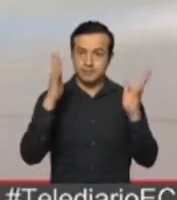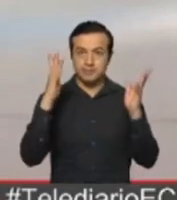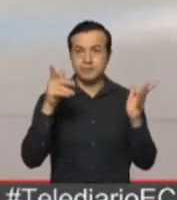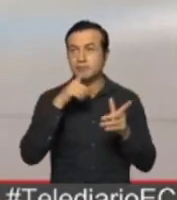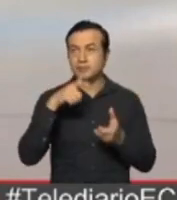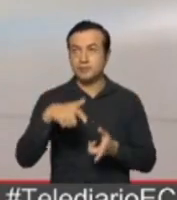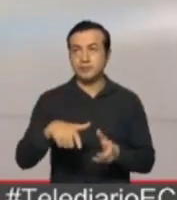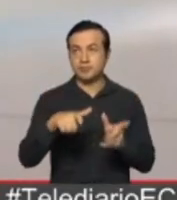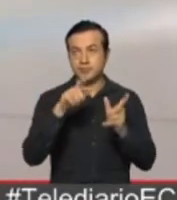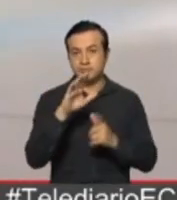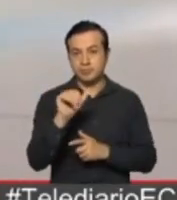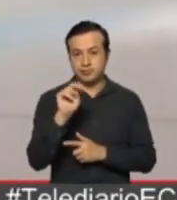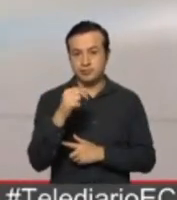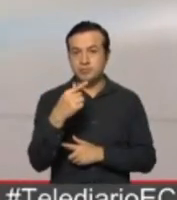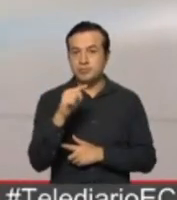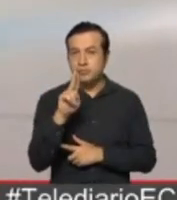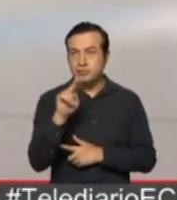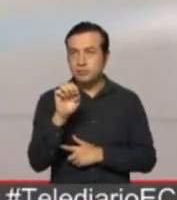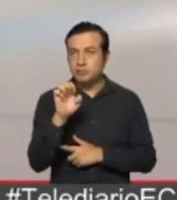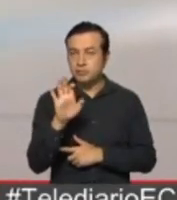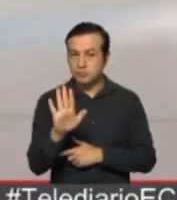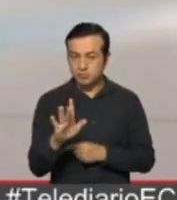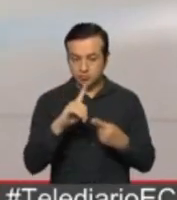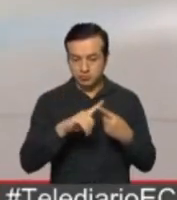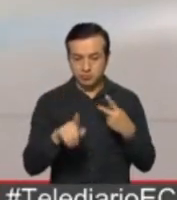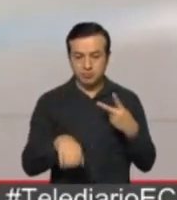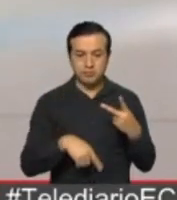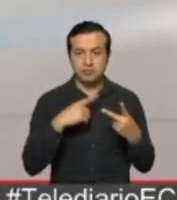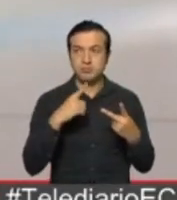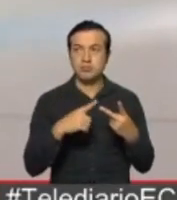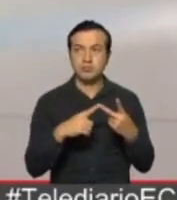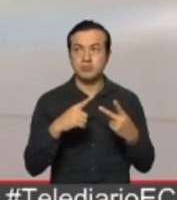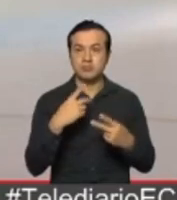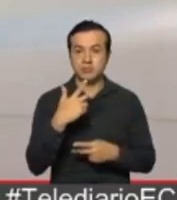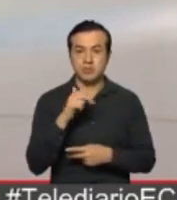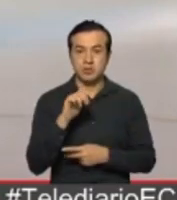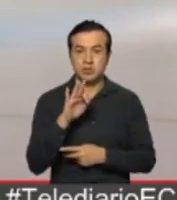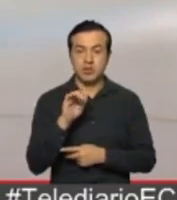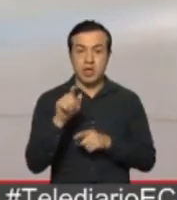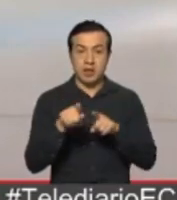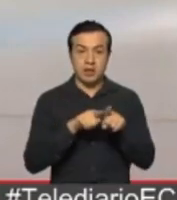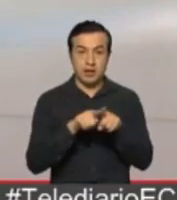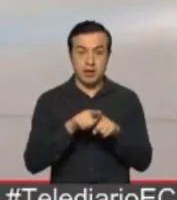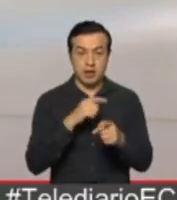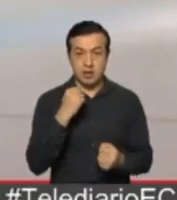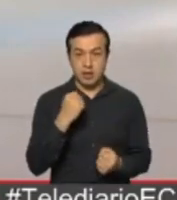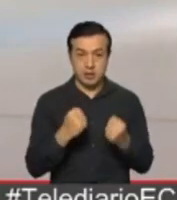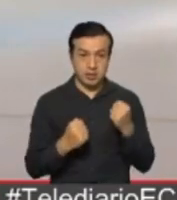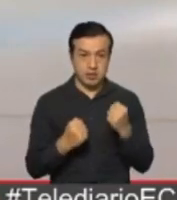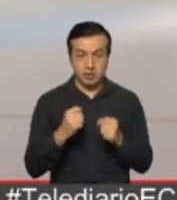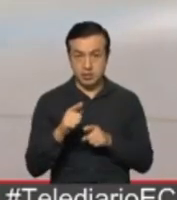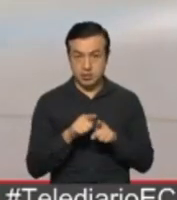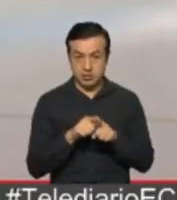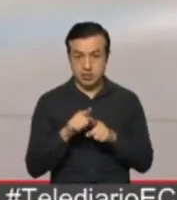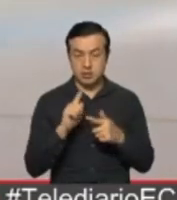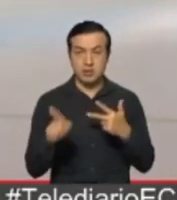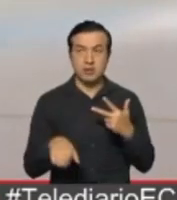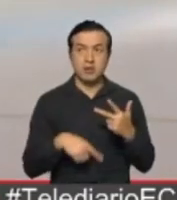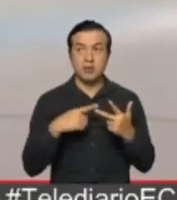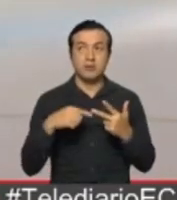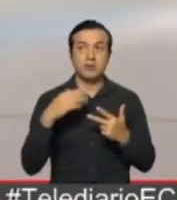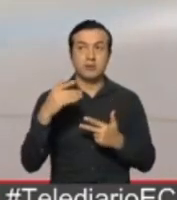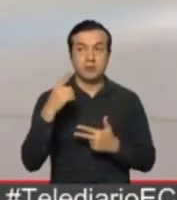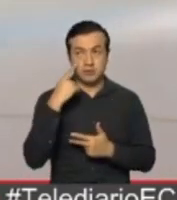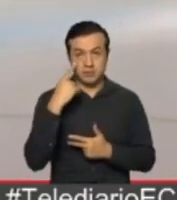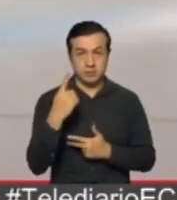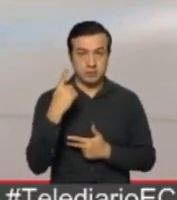carnaval de cobán y lo que es un trail vamos a tener también y más adelante también